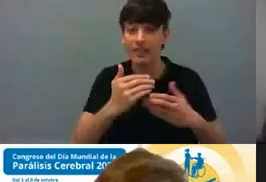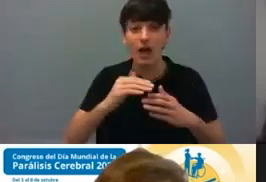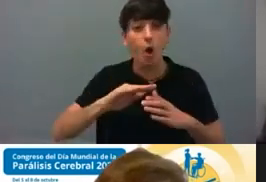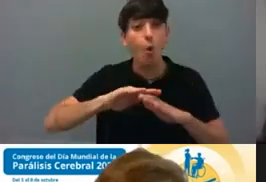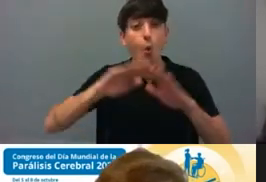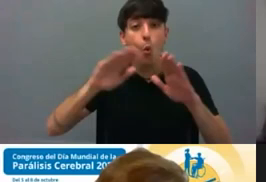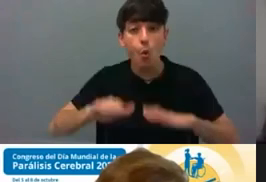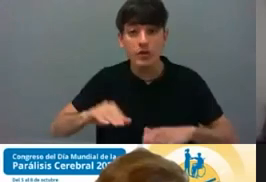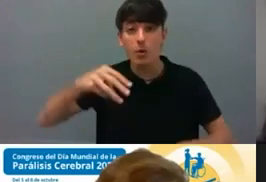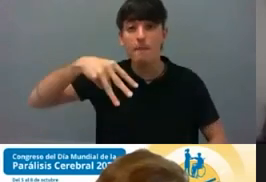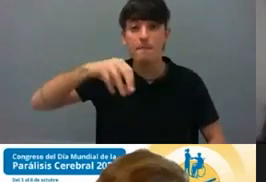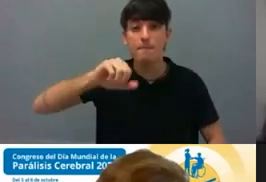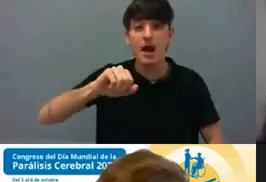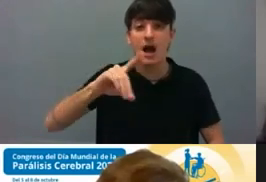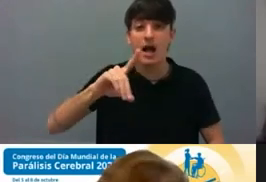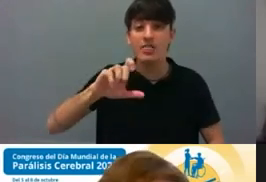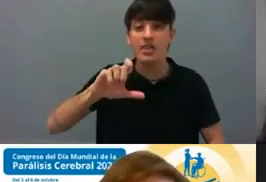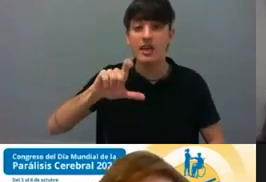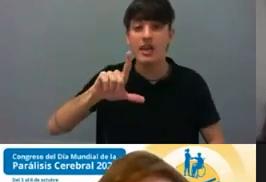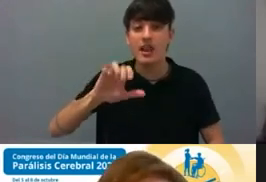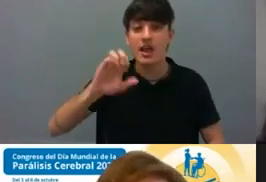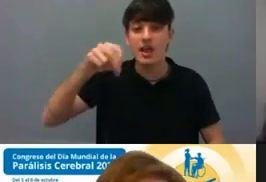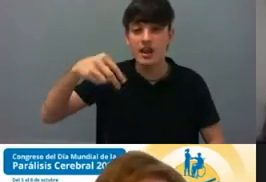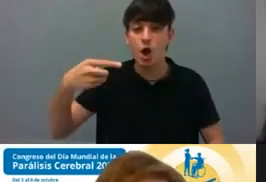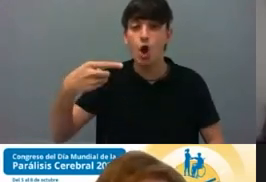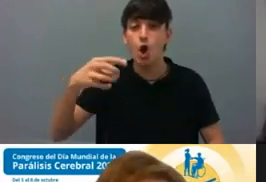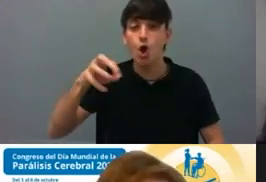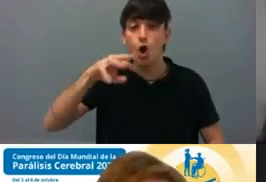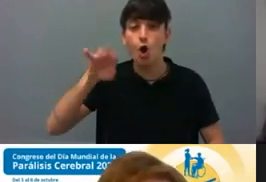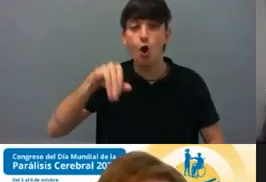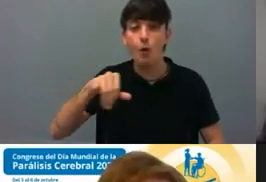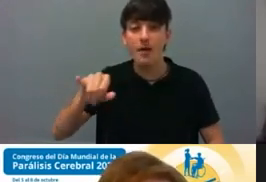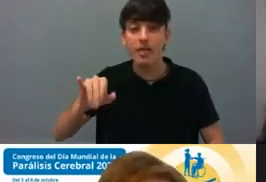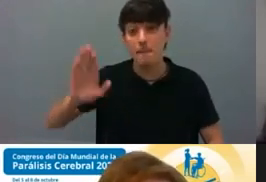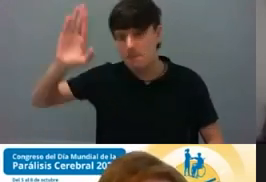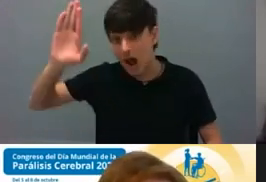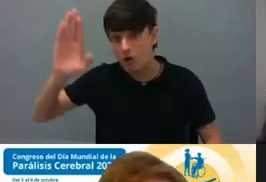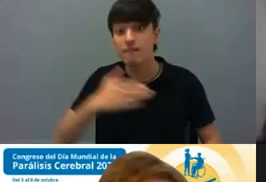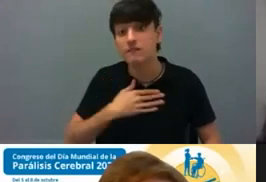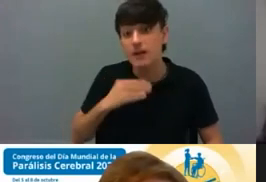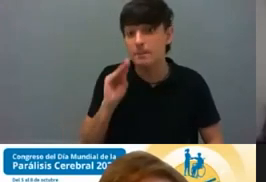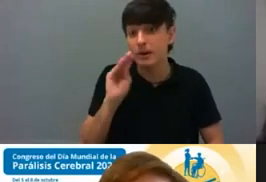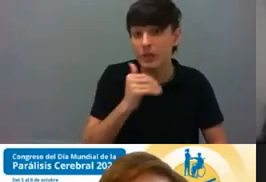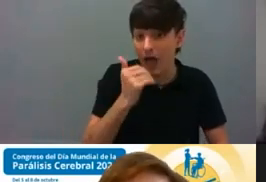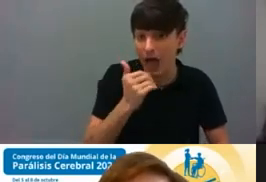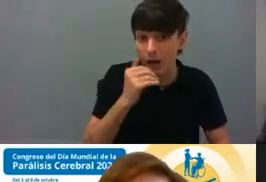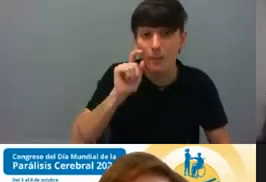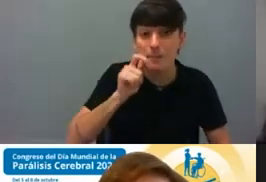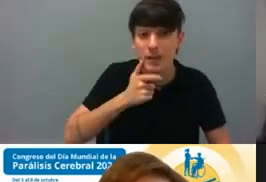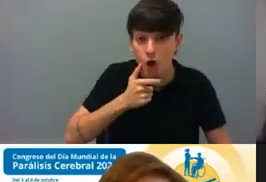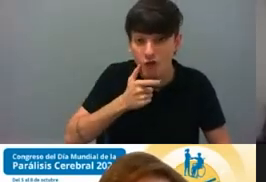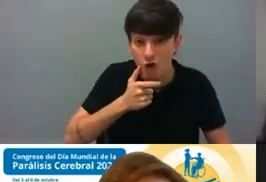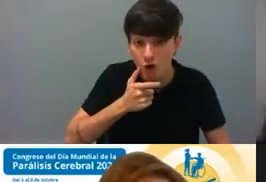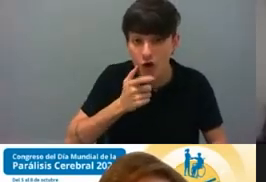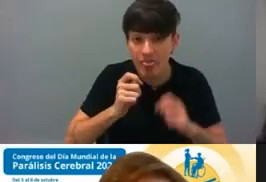Gómez tenía levantada la mano y estaba interesada en preguntar algo. Por favor, si la activáis el micro o si puede